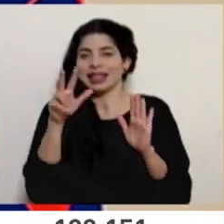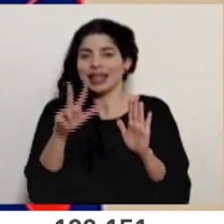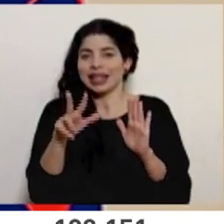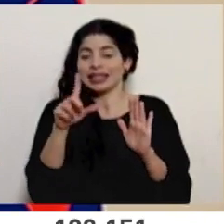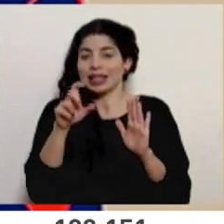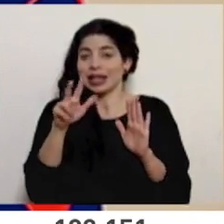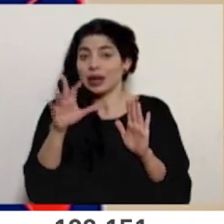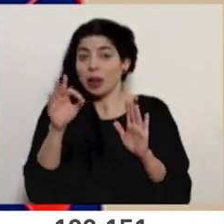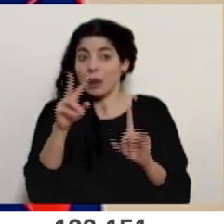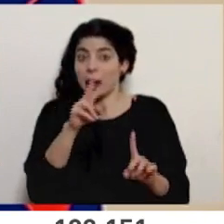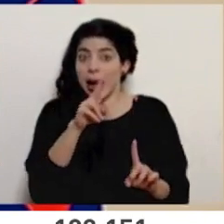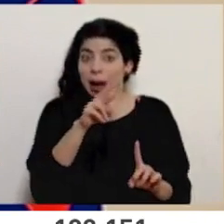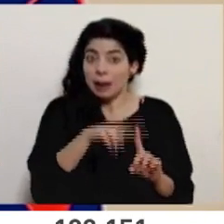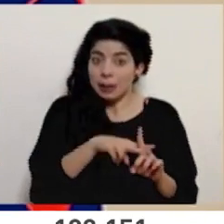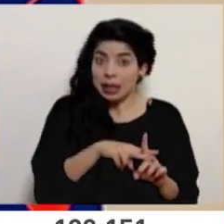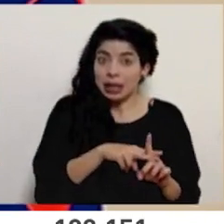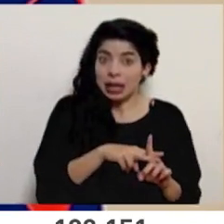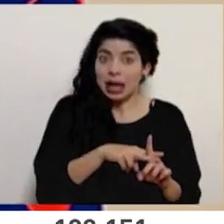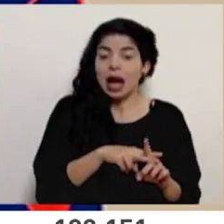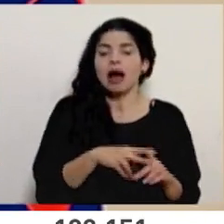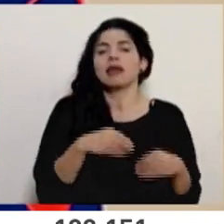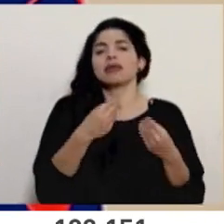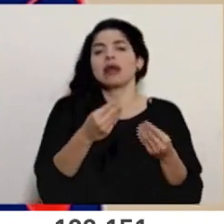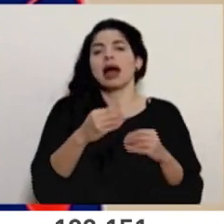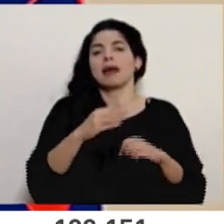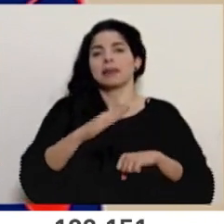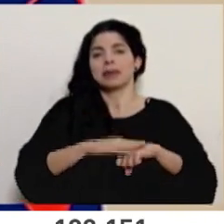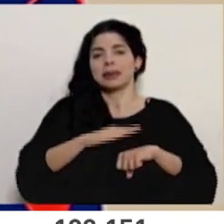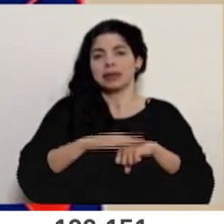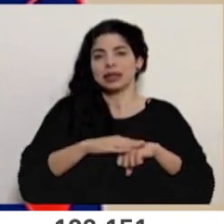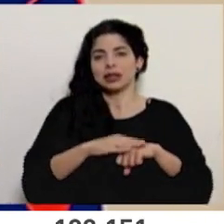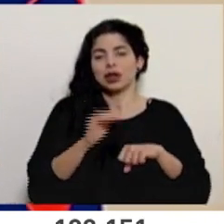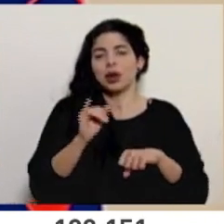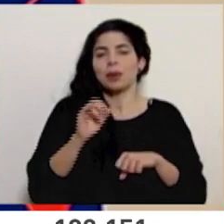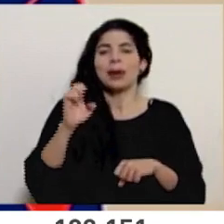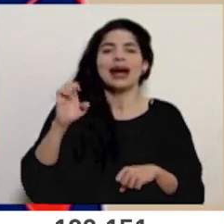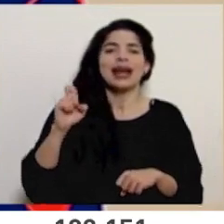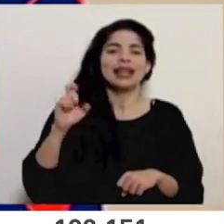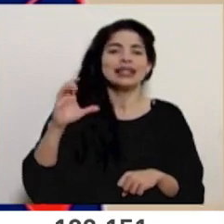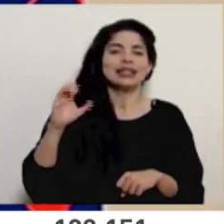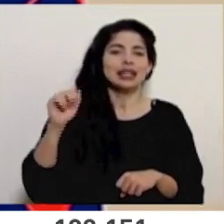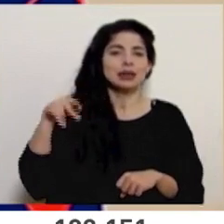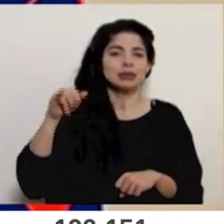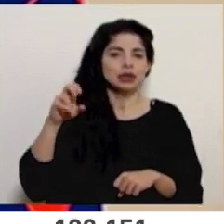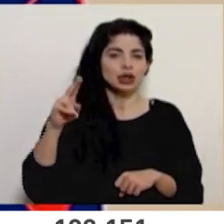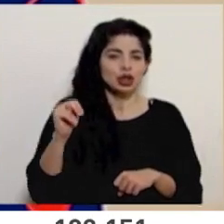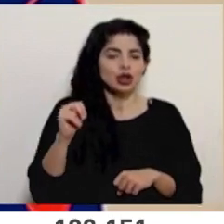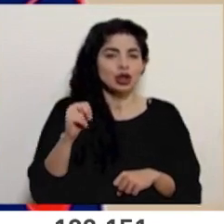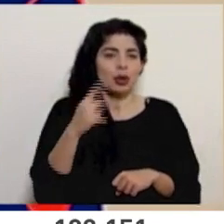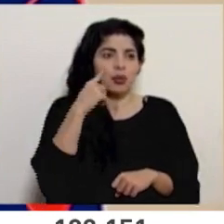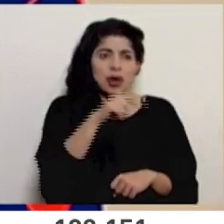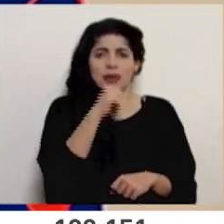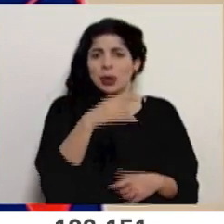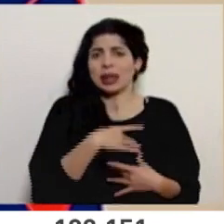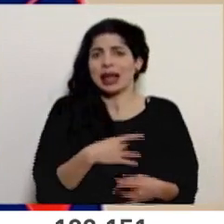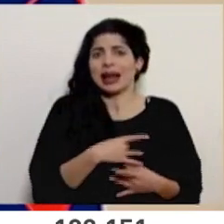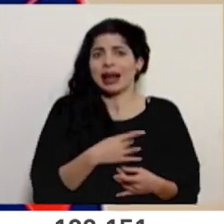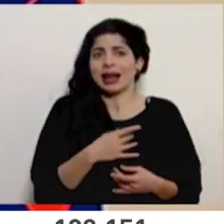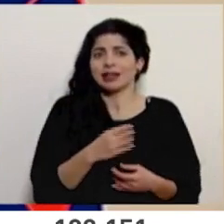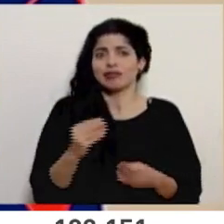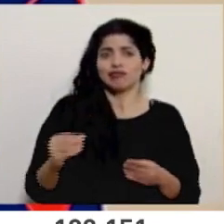139, se exceptúa de la prohibición porque no hay un interés de lucro de la organización